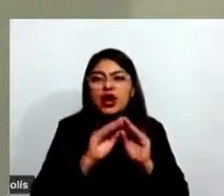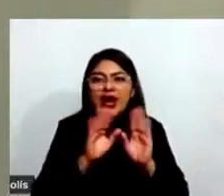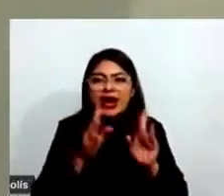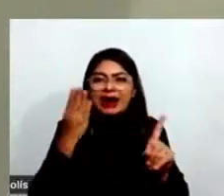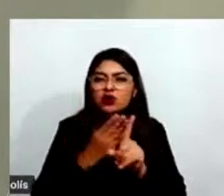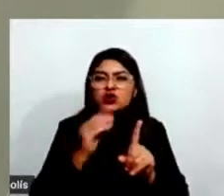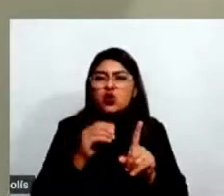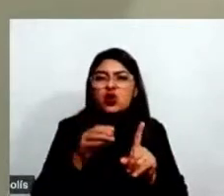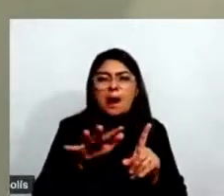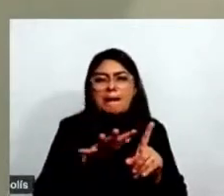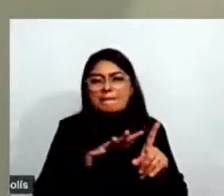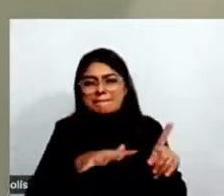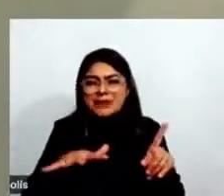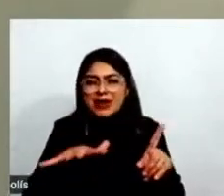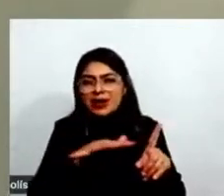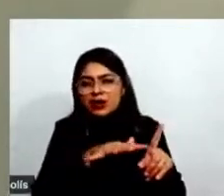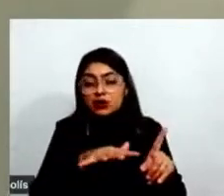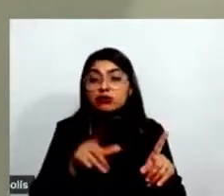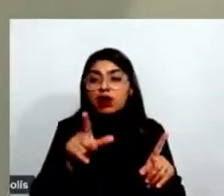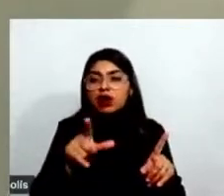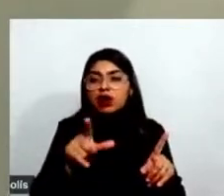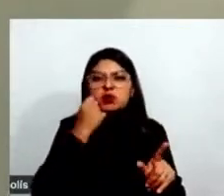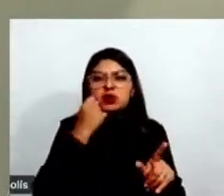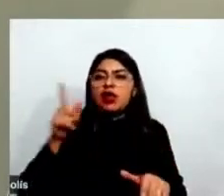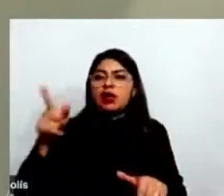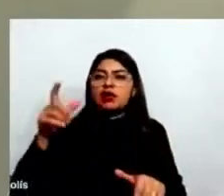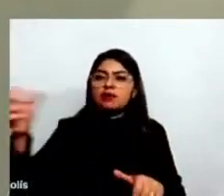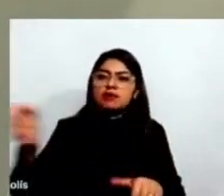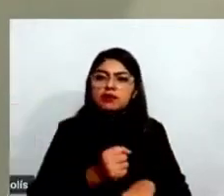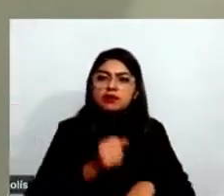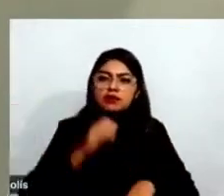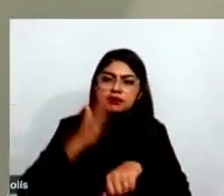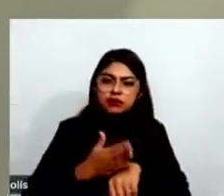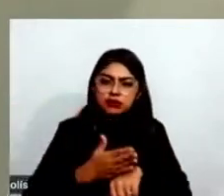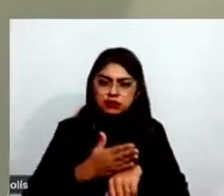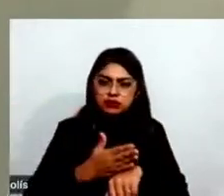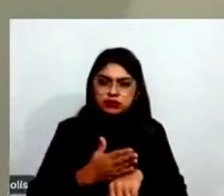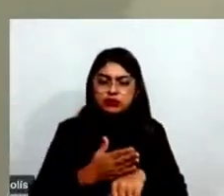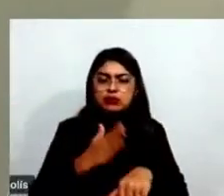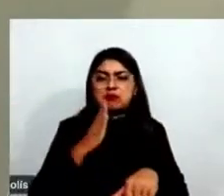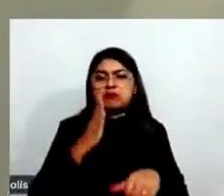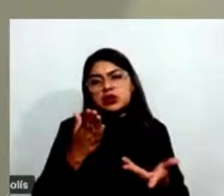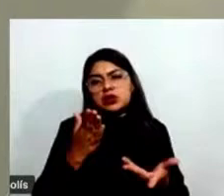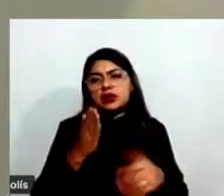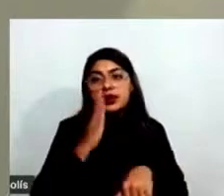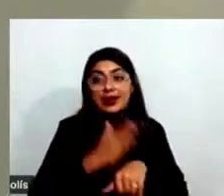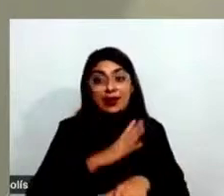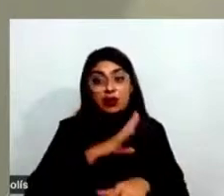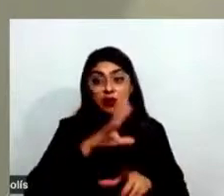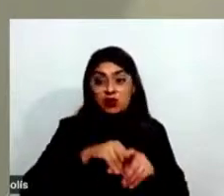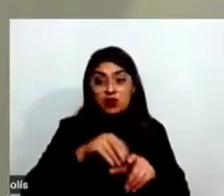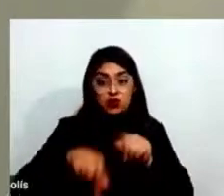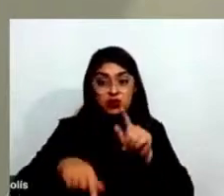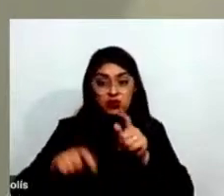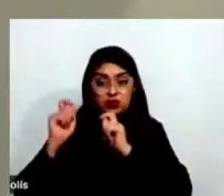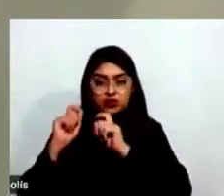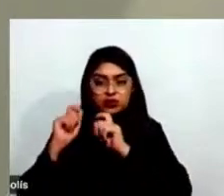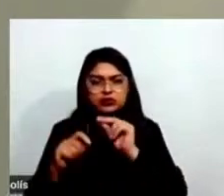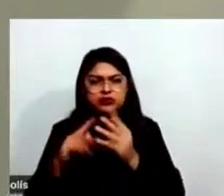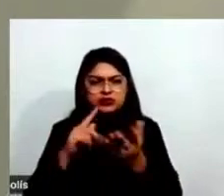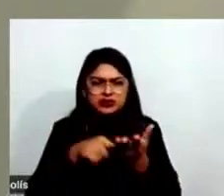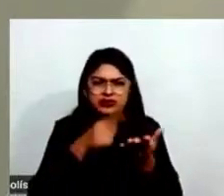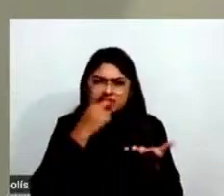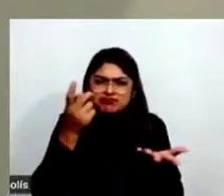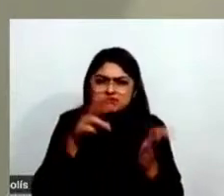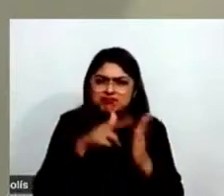sancionan. La Corte dice que ese tipo disciplinario en particular era muy, muy vago, muy impreciso, y adicionalmente